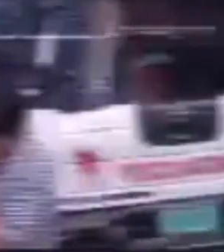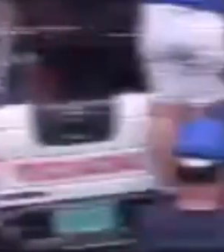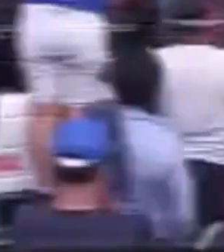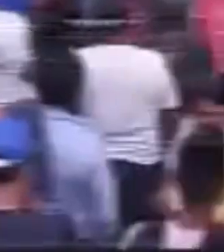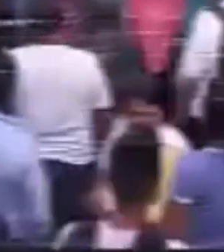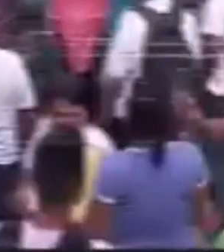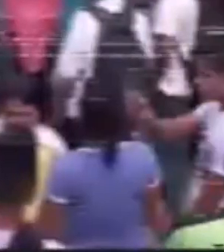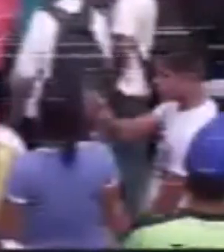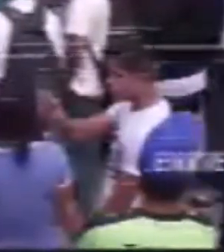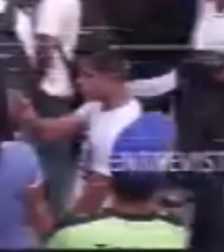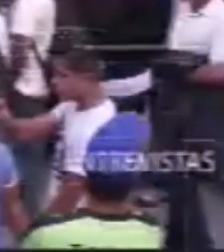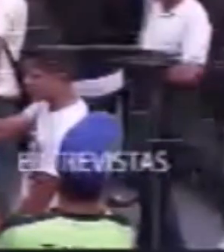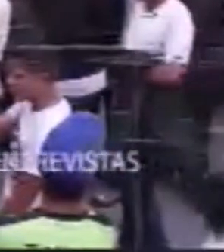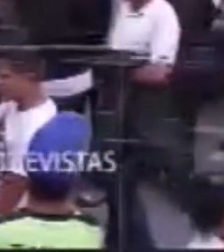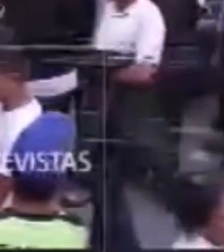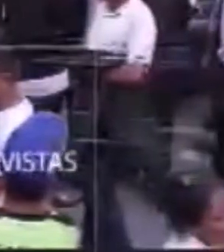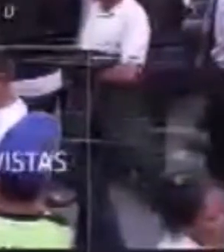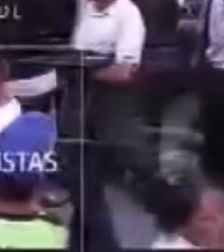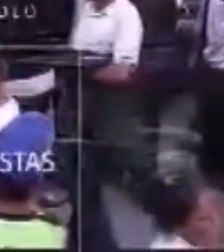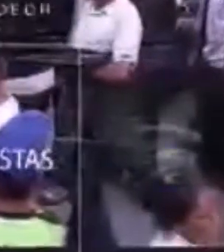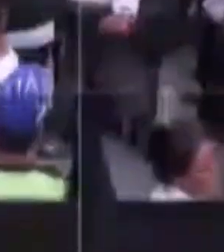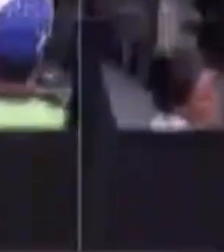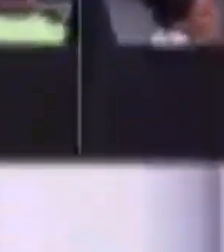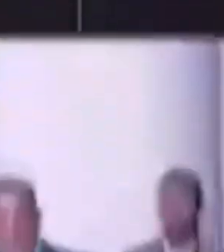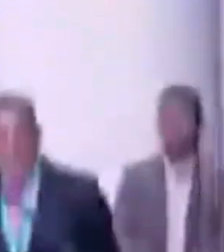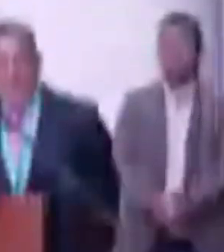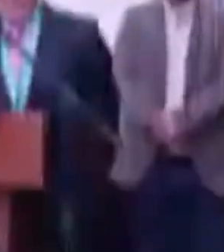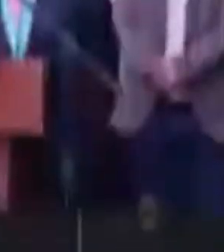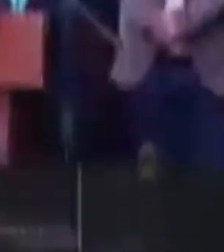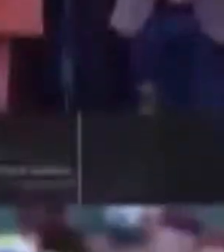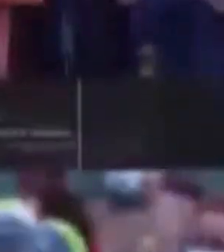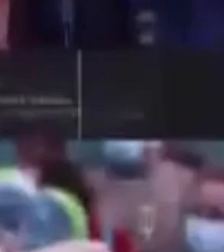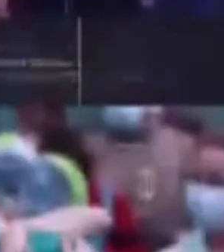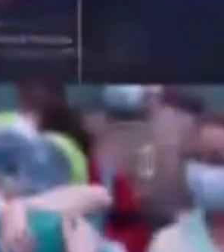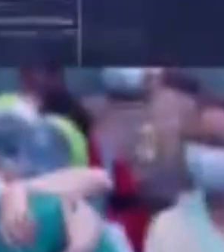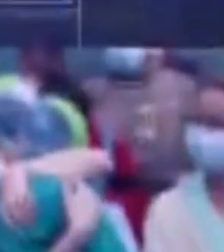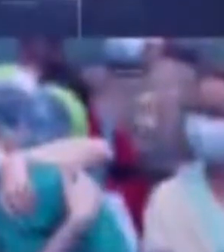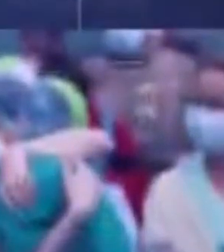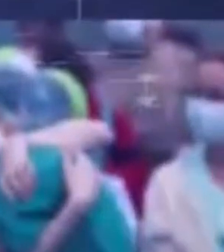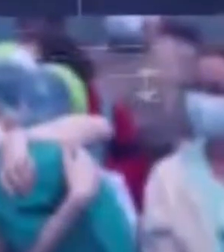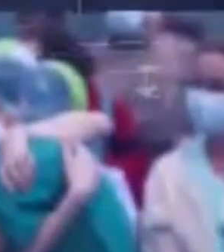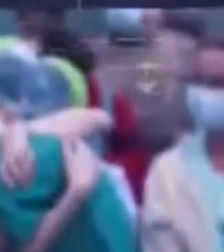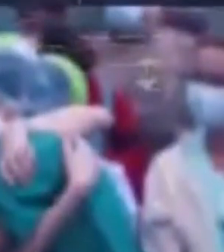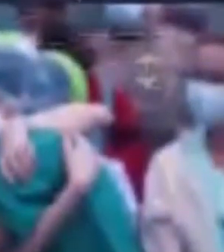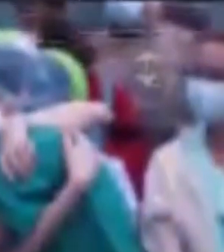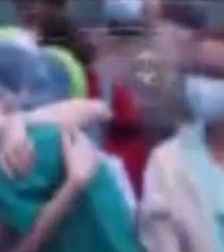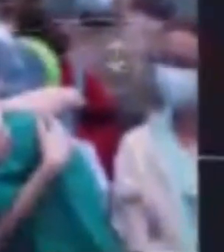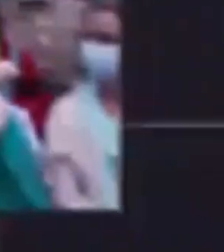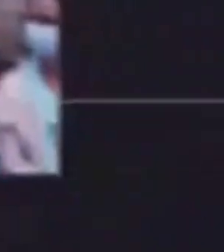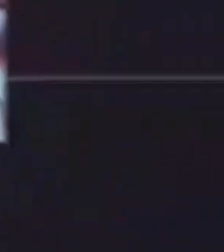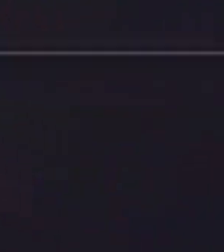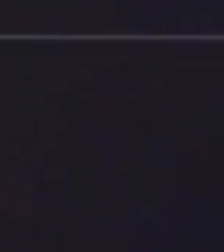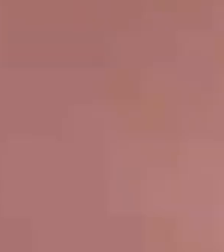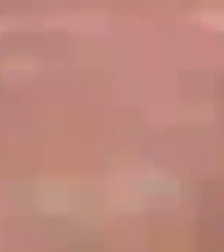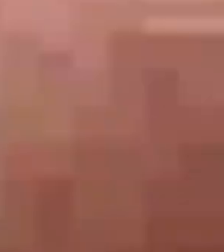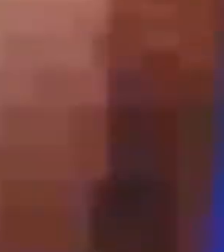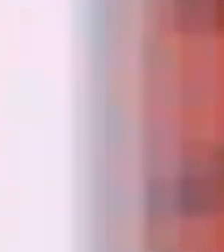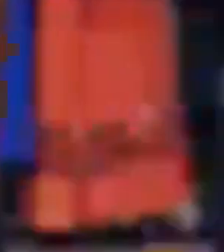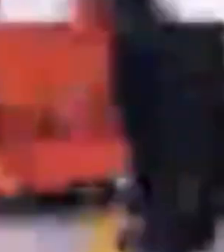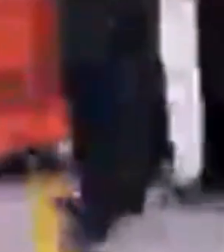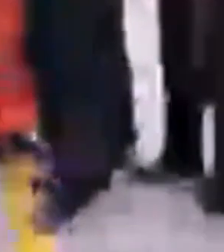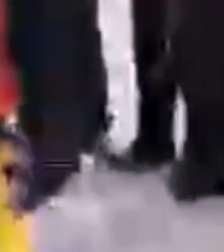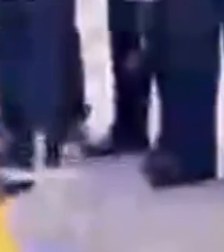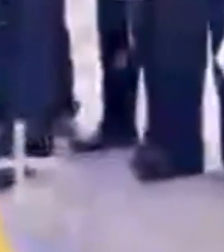Huánuco, Audiencia Pública, con la conducción del periodista Esteban Soriano Arrieta.